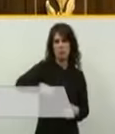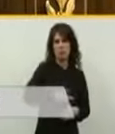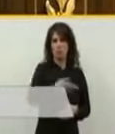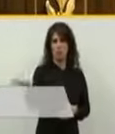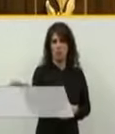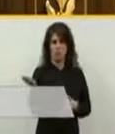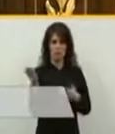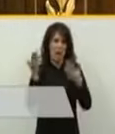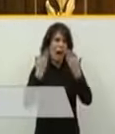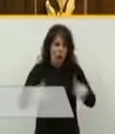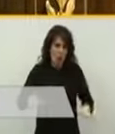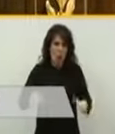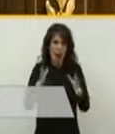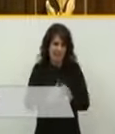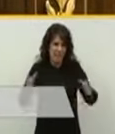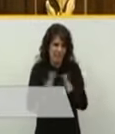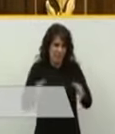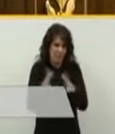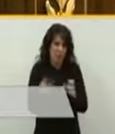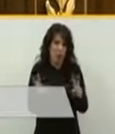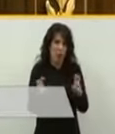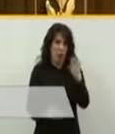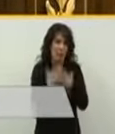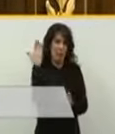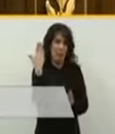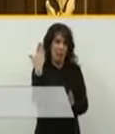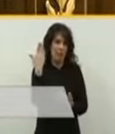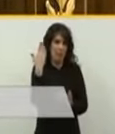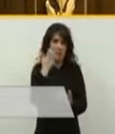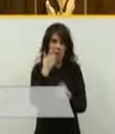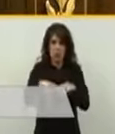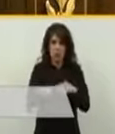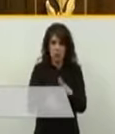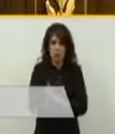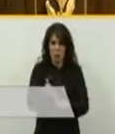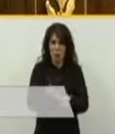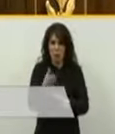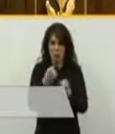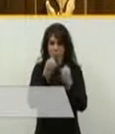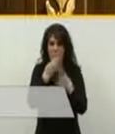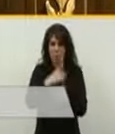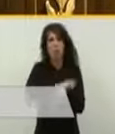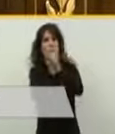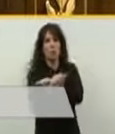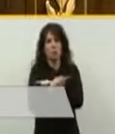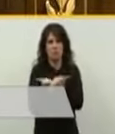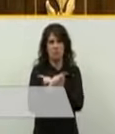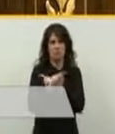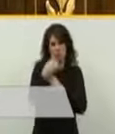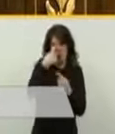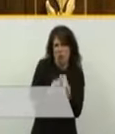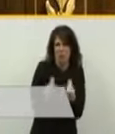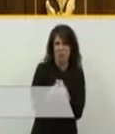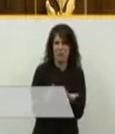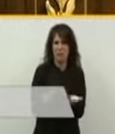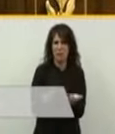embargue, cambiar el rumbo cuando las cosas se van encauzando. Nadie en su juicio tira por la borda lo